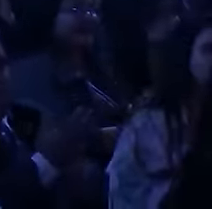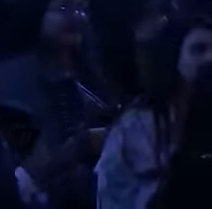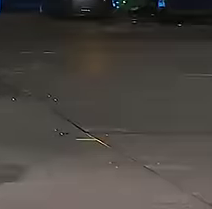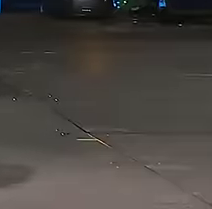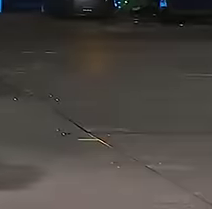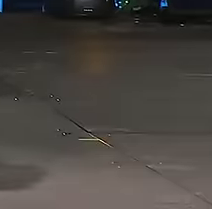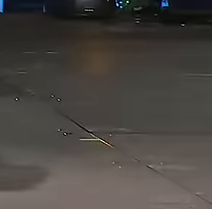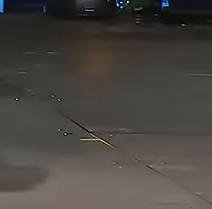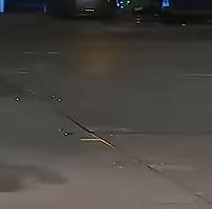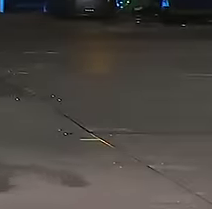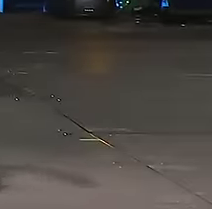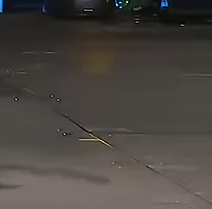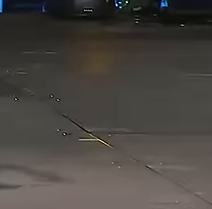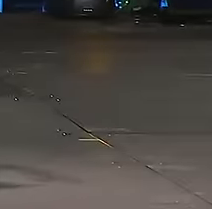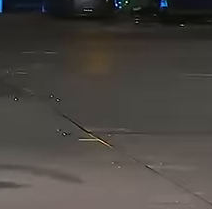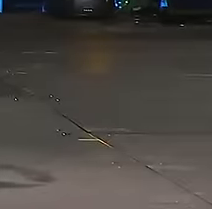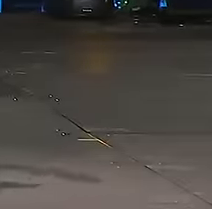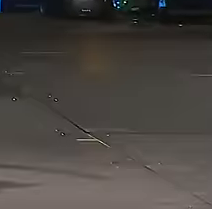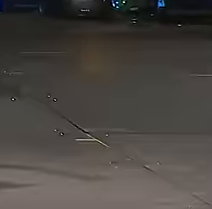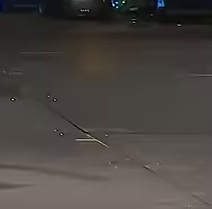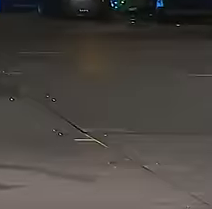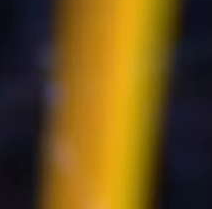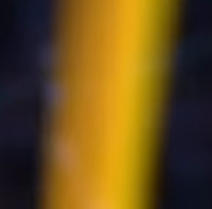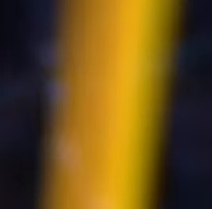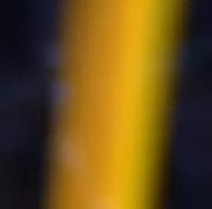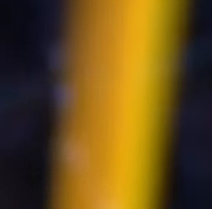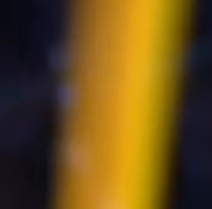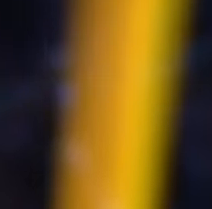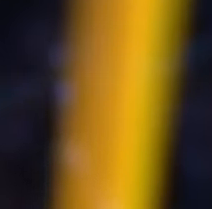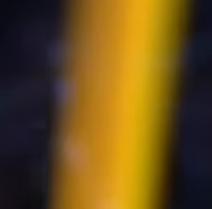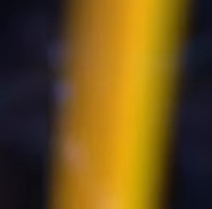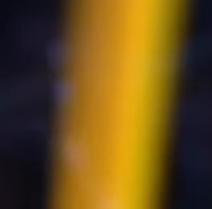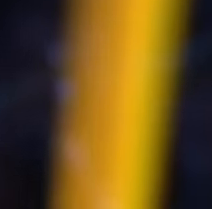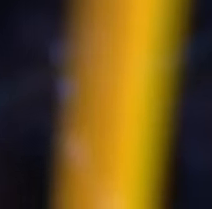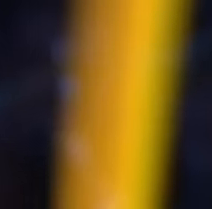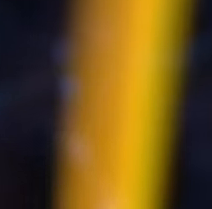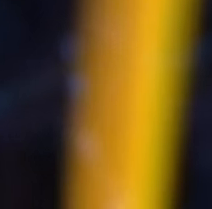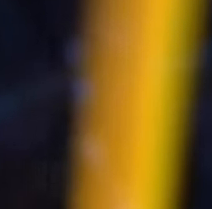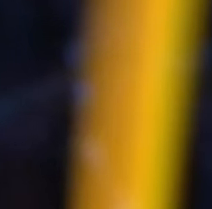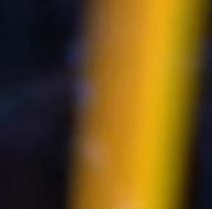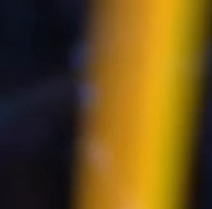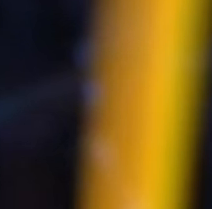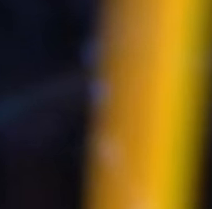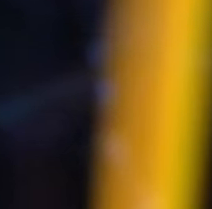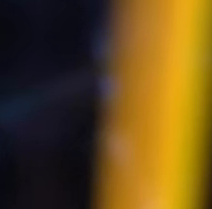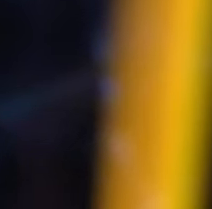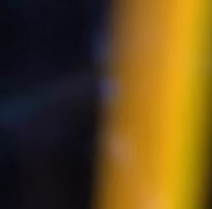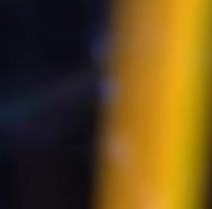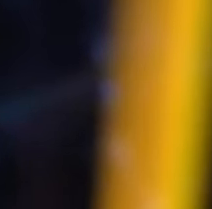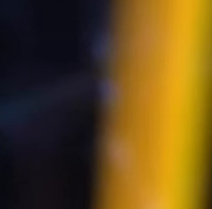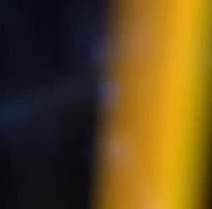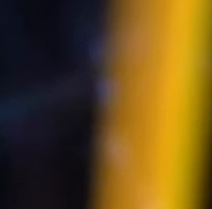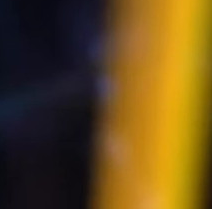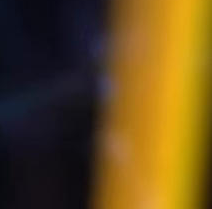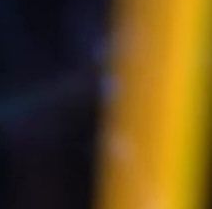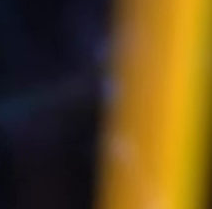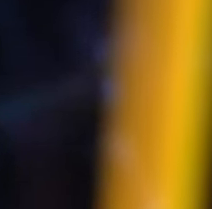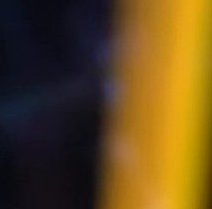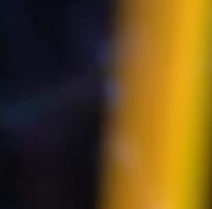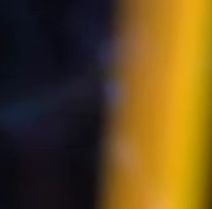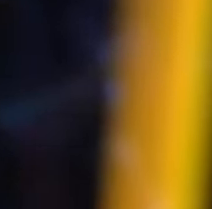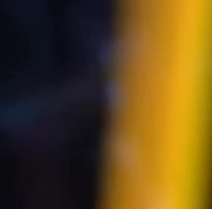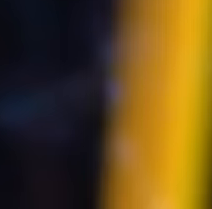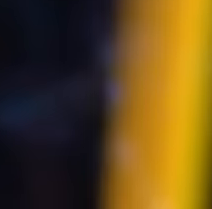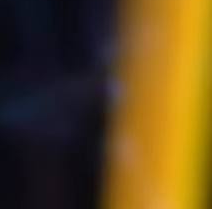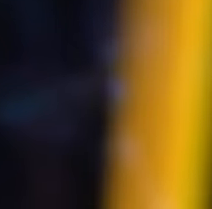No solo eso, pero si nuestros juniors, hermanos, están aceptando el llamado al bautismo. Our juniors are also accepting the